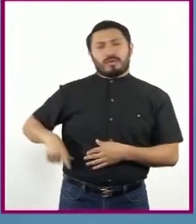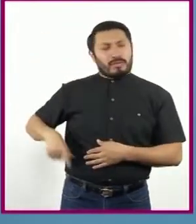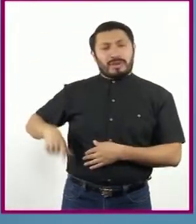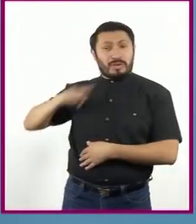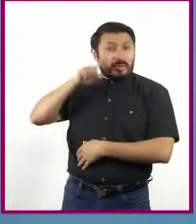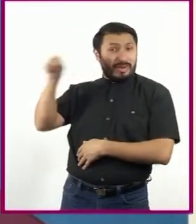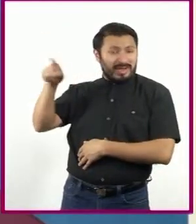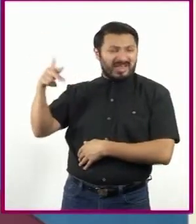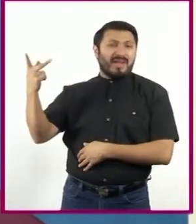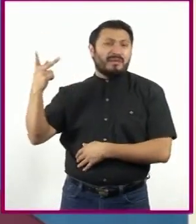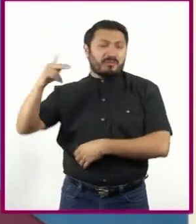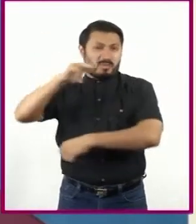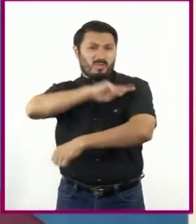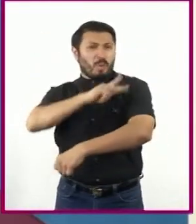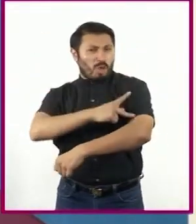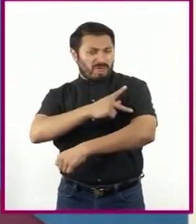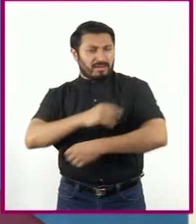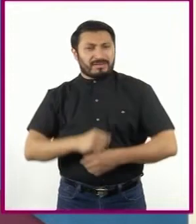poder.